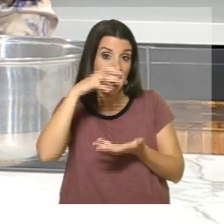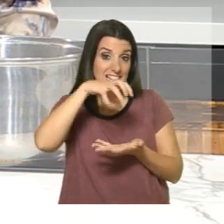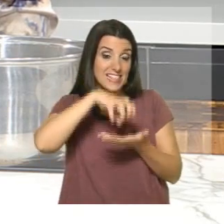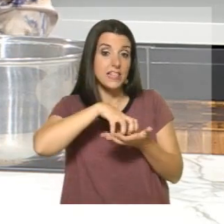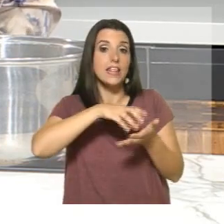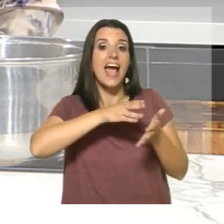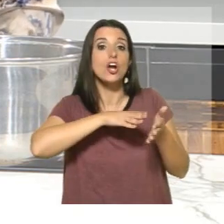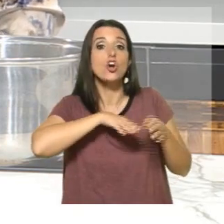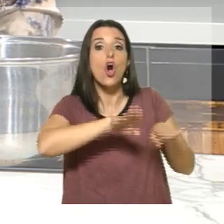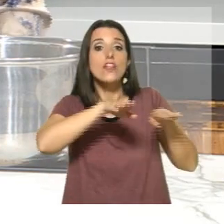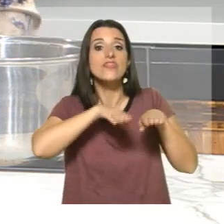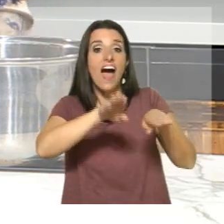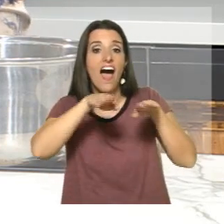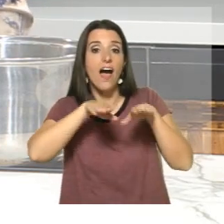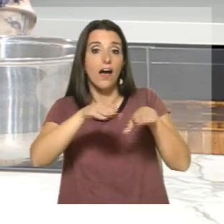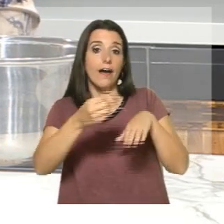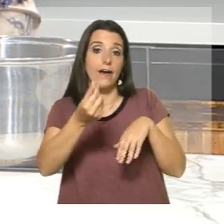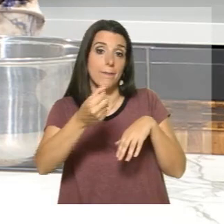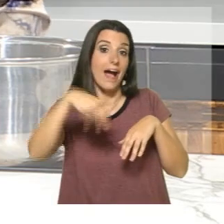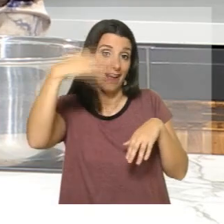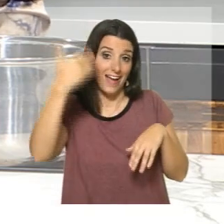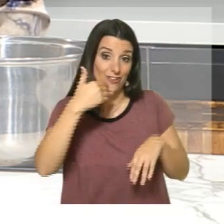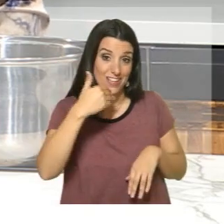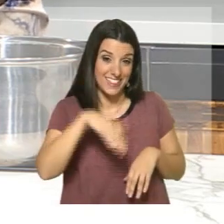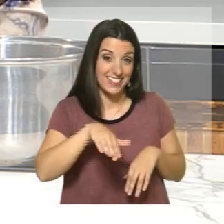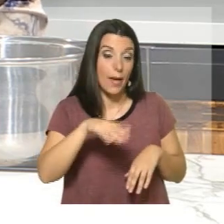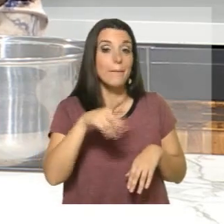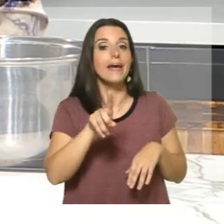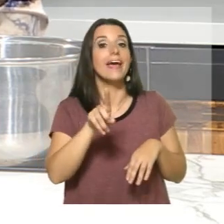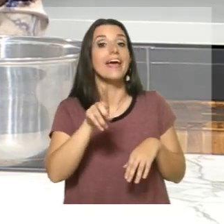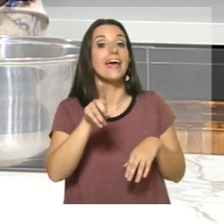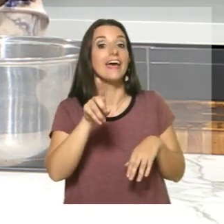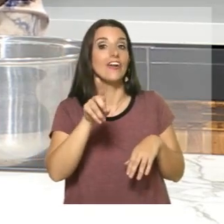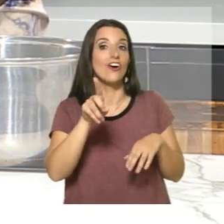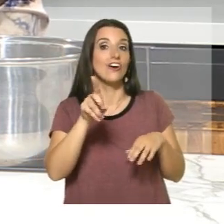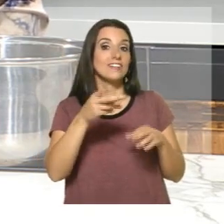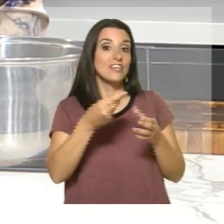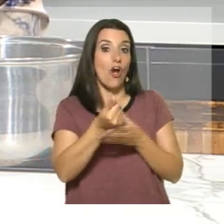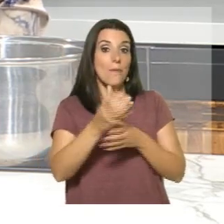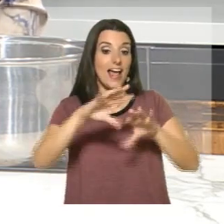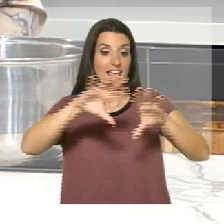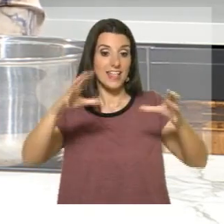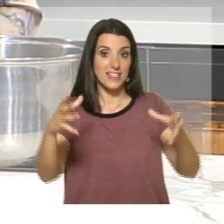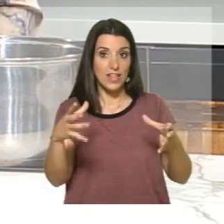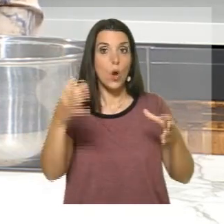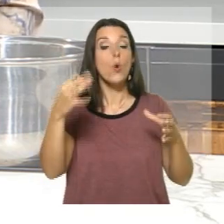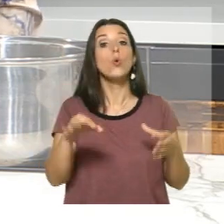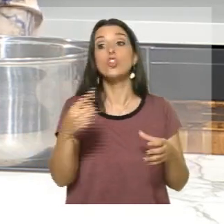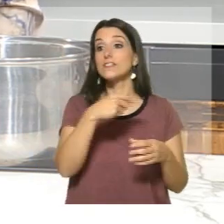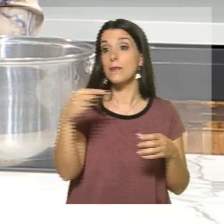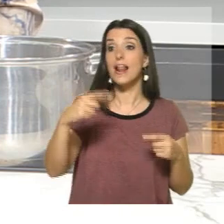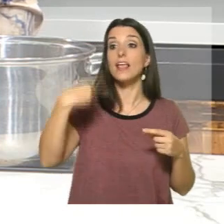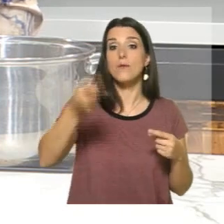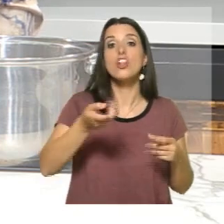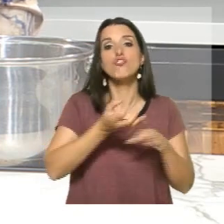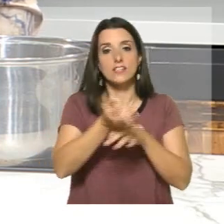para trocearlo y por eso lo cobra más. En cambio, si vos lo troceás, vamos a saber que la semana que viene vamos a deshuesar uno en vivo. Ay, sí,